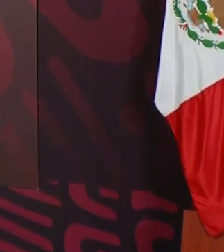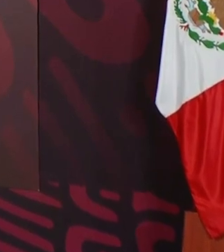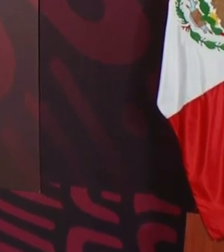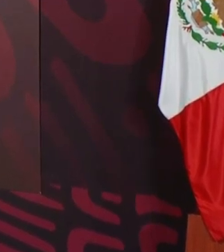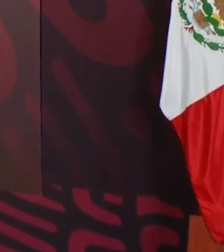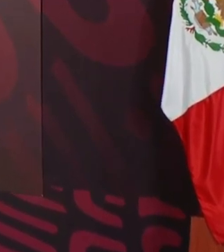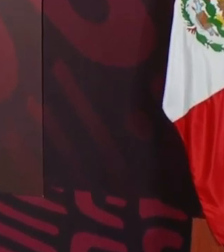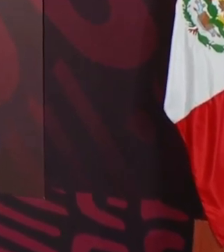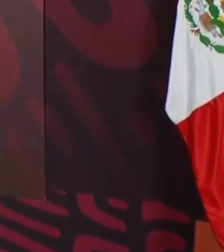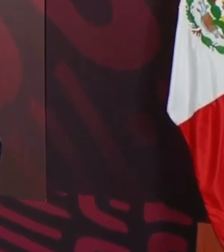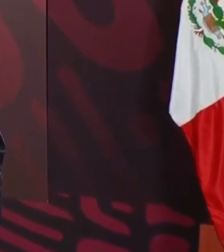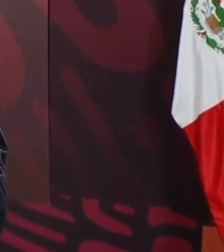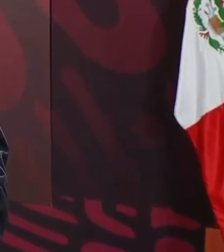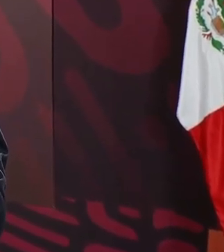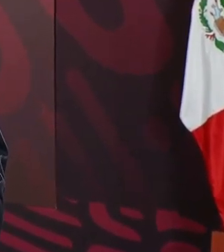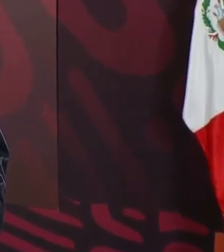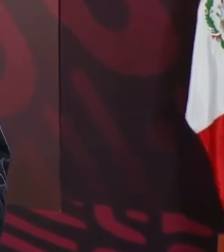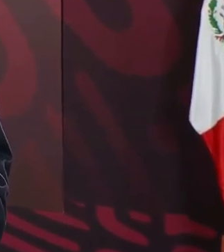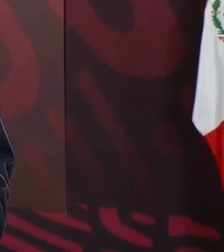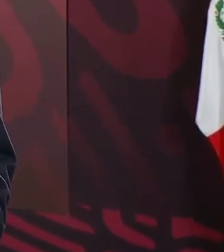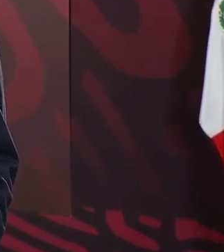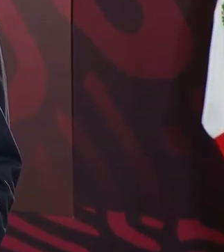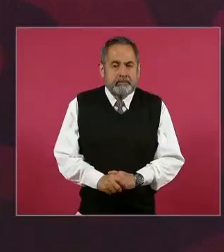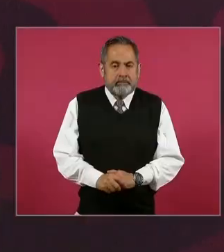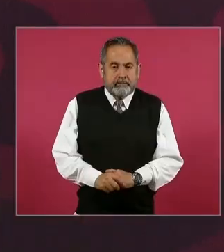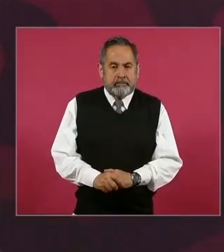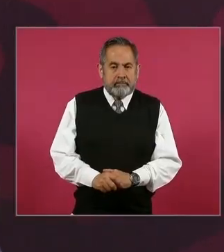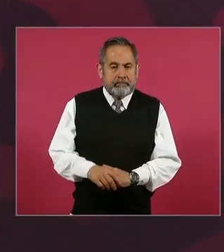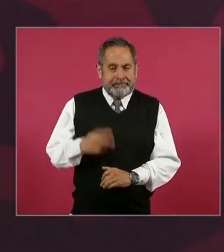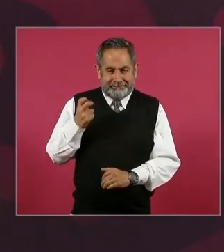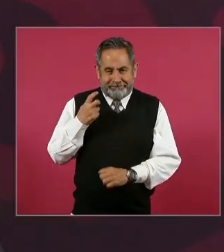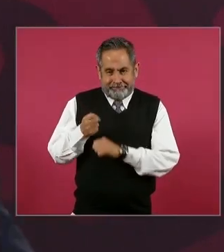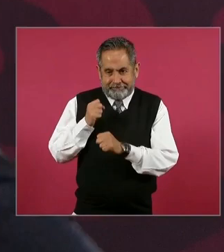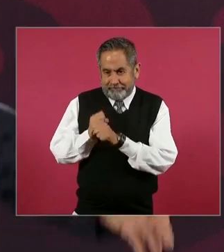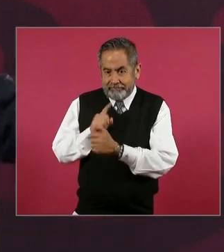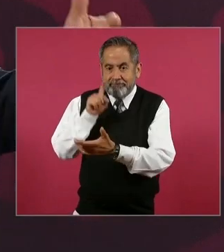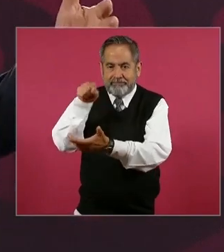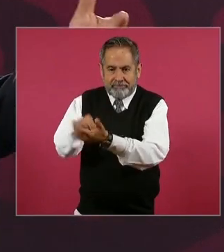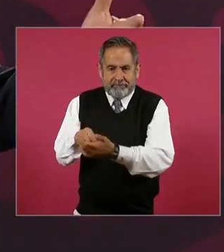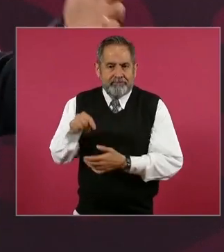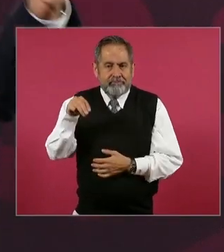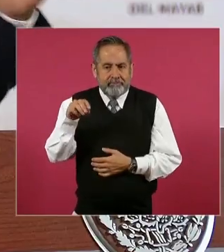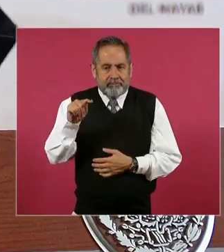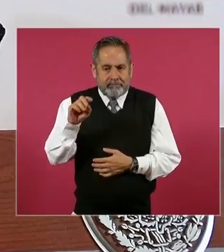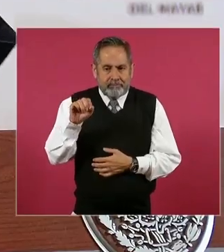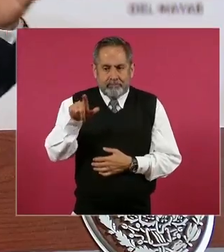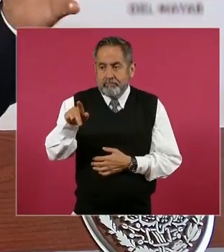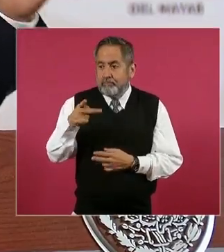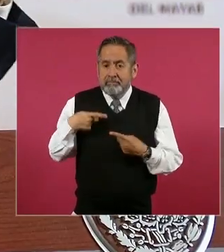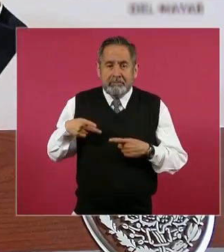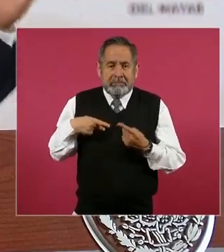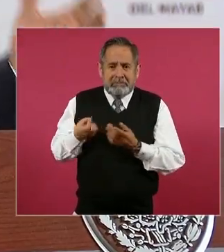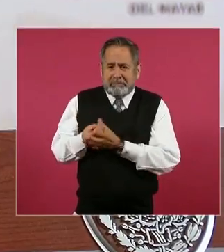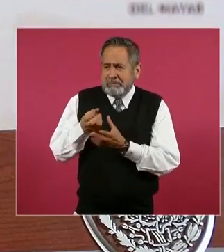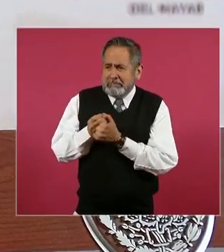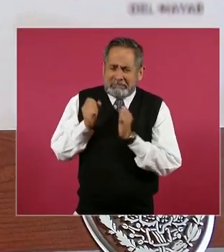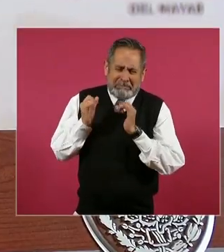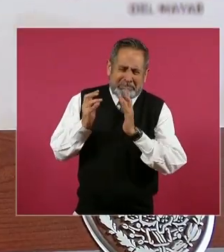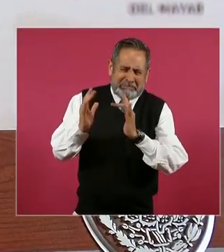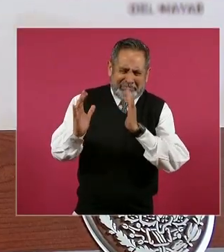de Felipe Carrillo Puerto y estuve en motul y salió toda la gente fue un